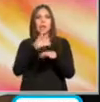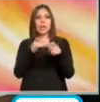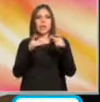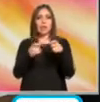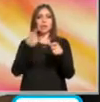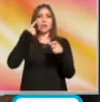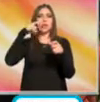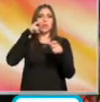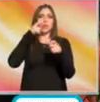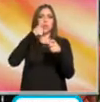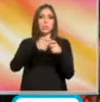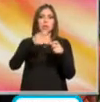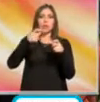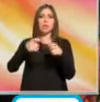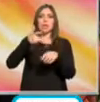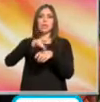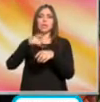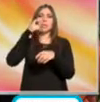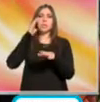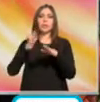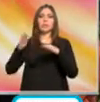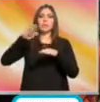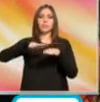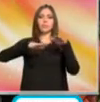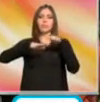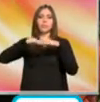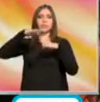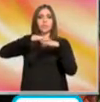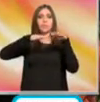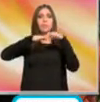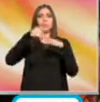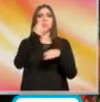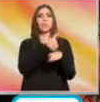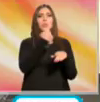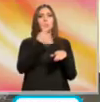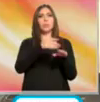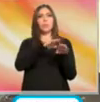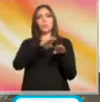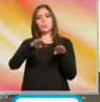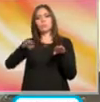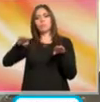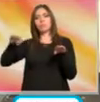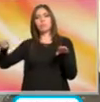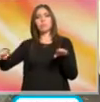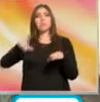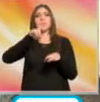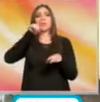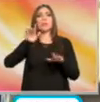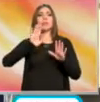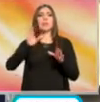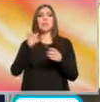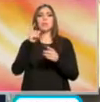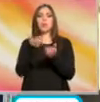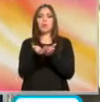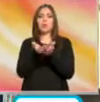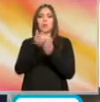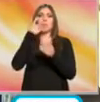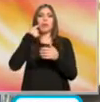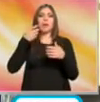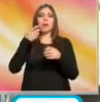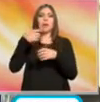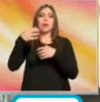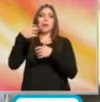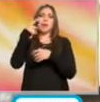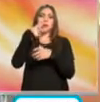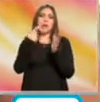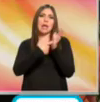vamos. Exactamente. Y ya solamente, chicos, servimos nuestra copa y lo vamos vaciando y ahorita terminamos con las lechugas Ajá. y nuestro cilantro. Y nada